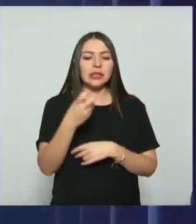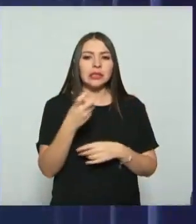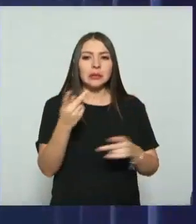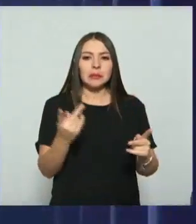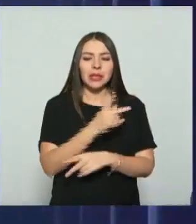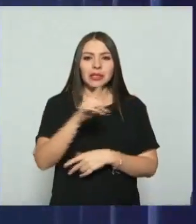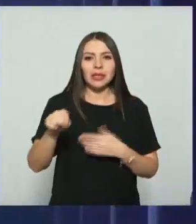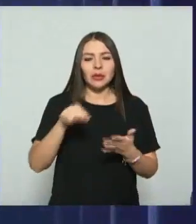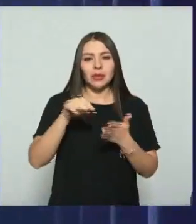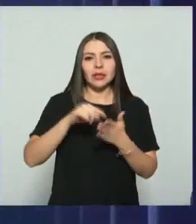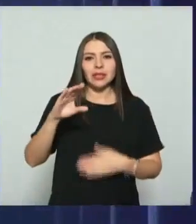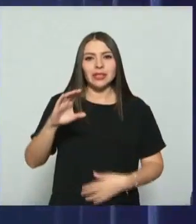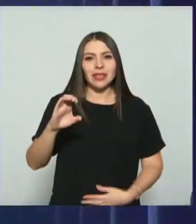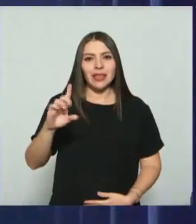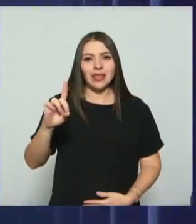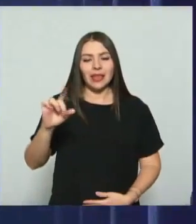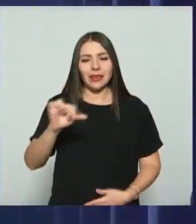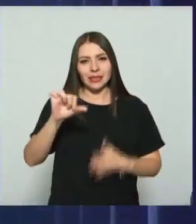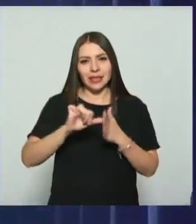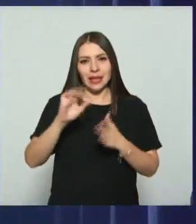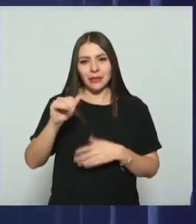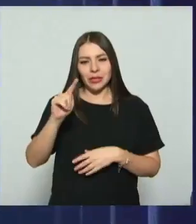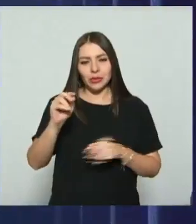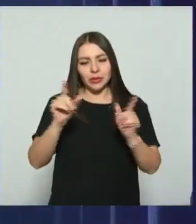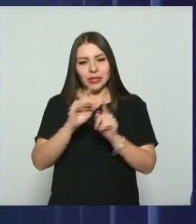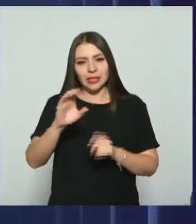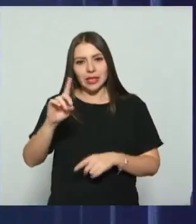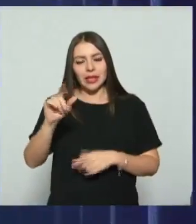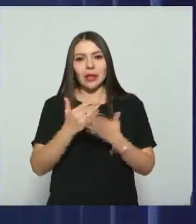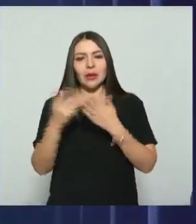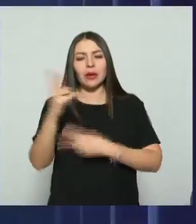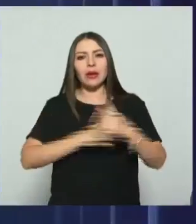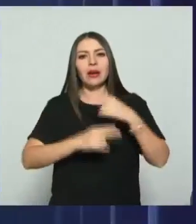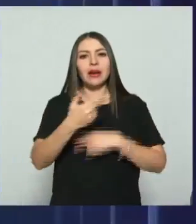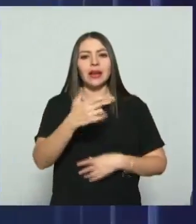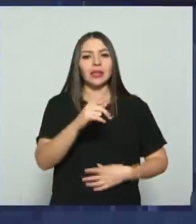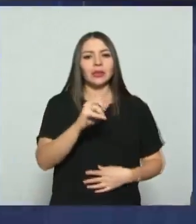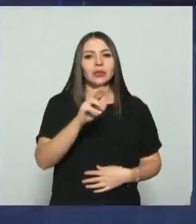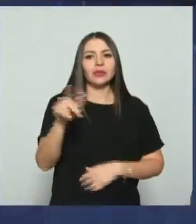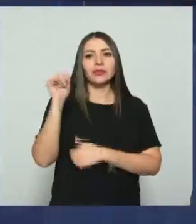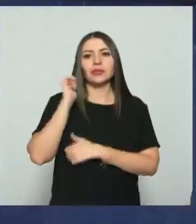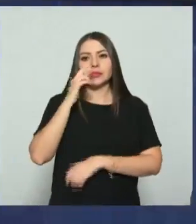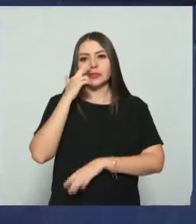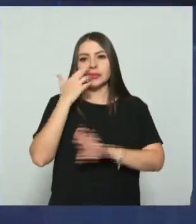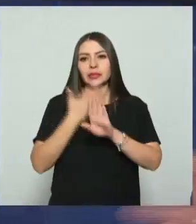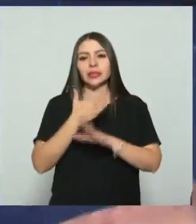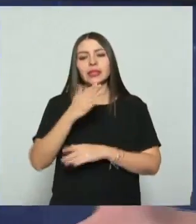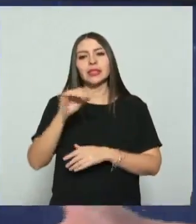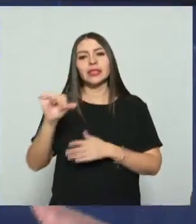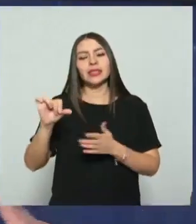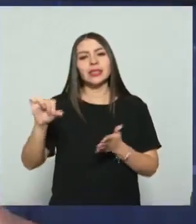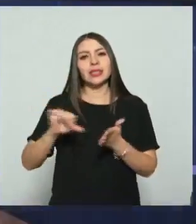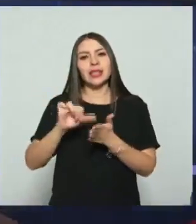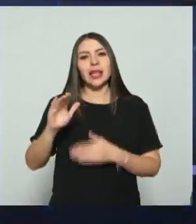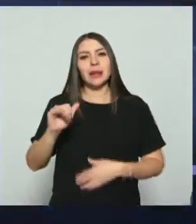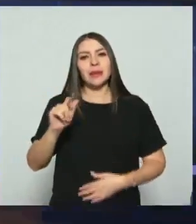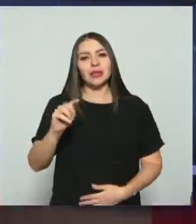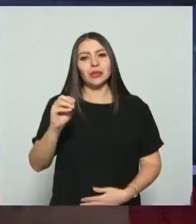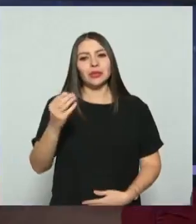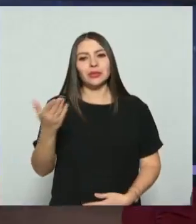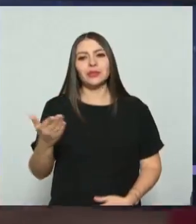abasto de la Ciudad de México, esta mañana me acompaña Héctor Ulises García Nieto, él es titular de la central de abasto. Qué gusto tenerte. Hola.